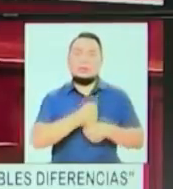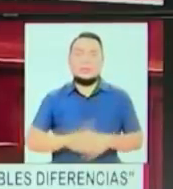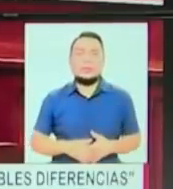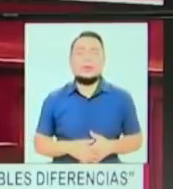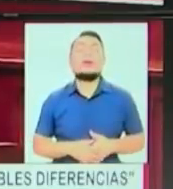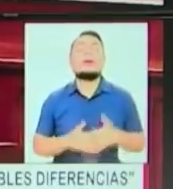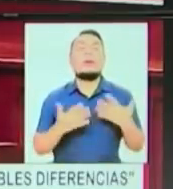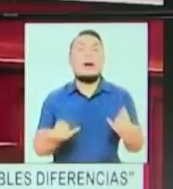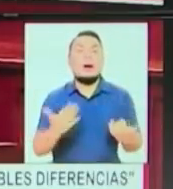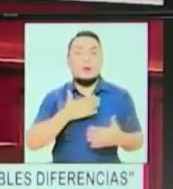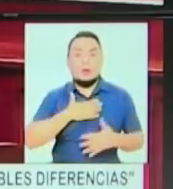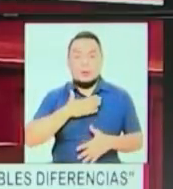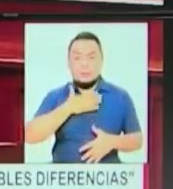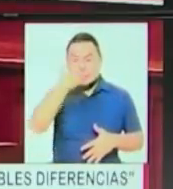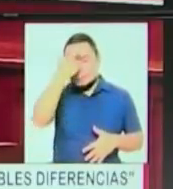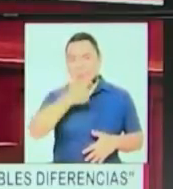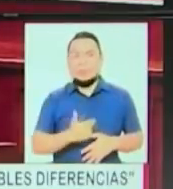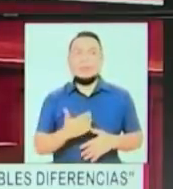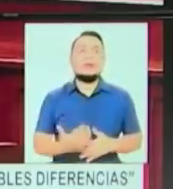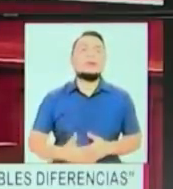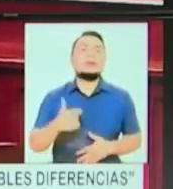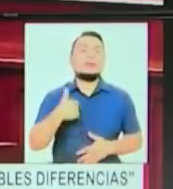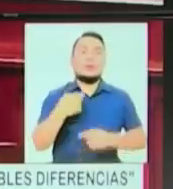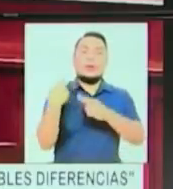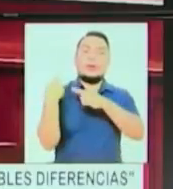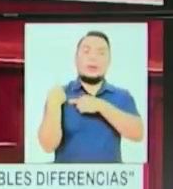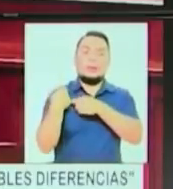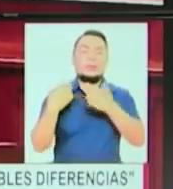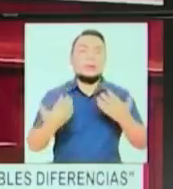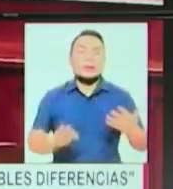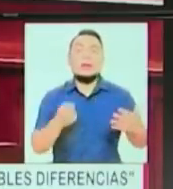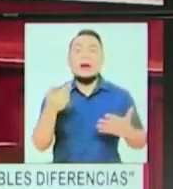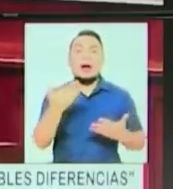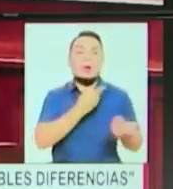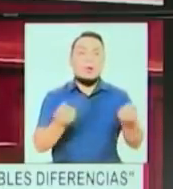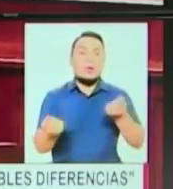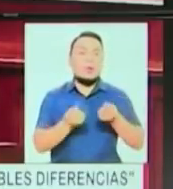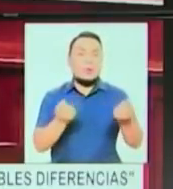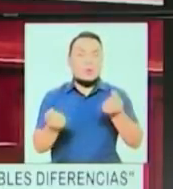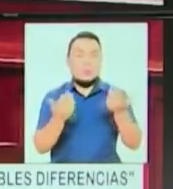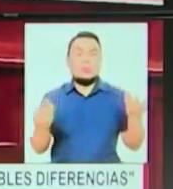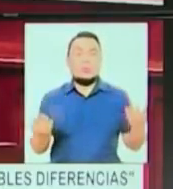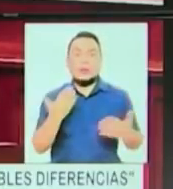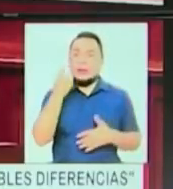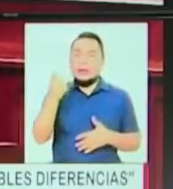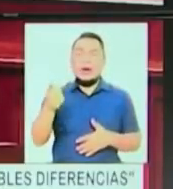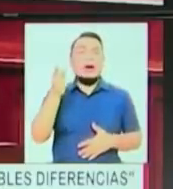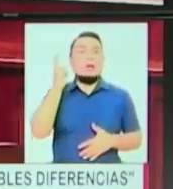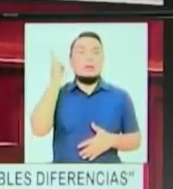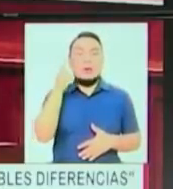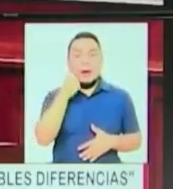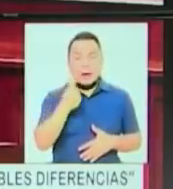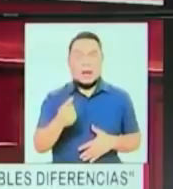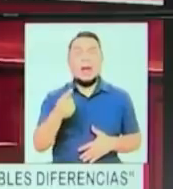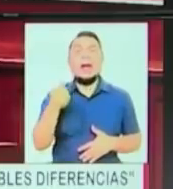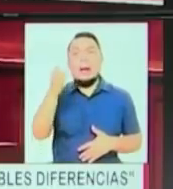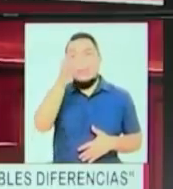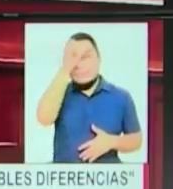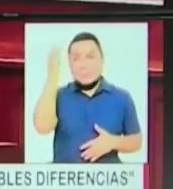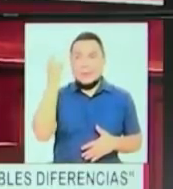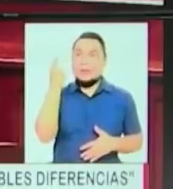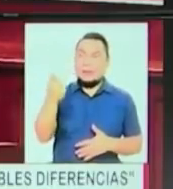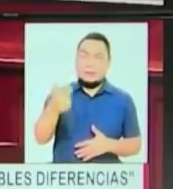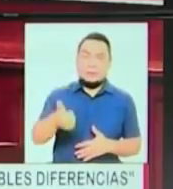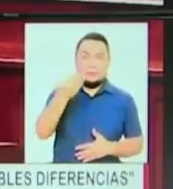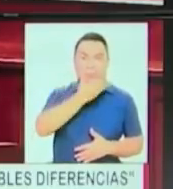terreno y le dices a Walgreens, no vas a pagar impuesto a la renta. Mire lo que le estoy diciendo. Las empresas